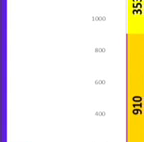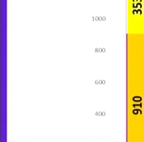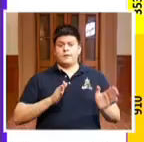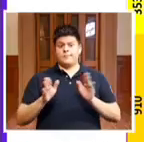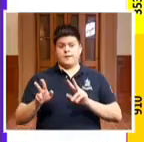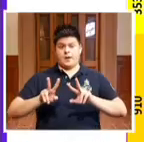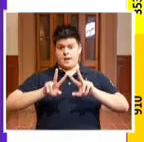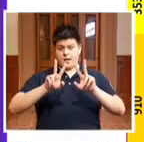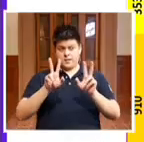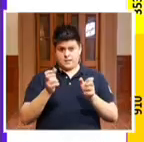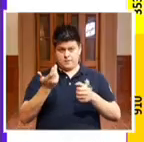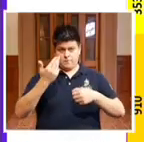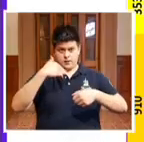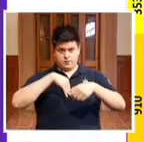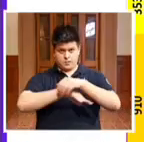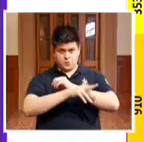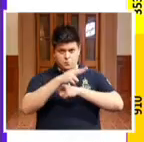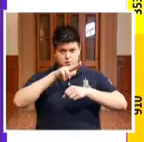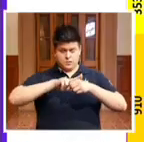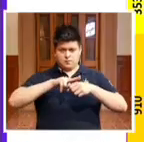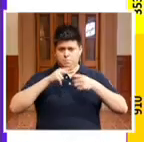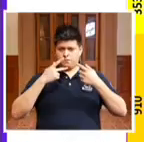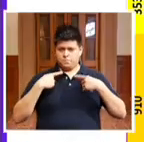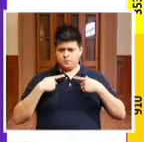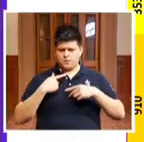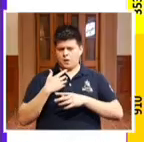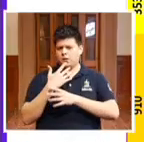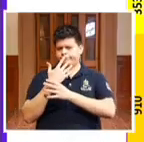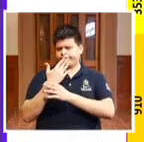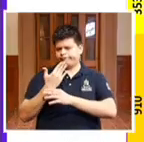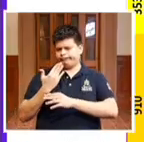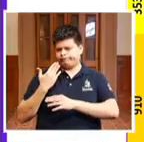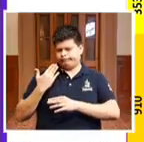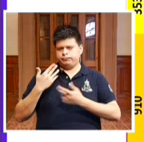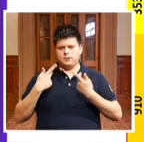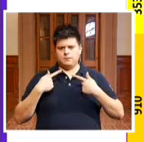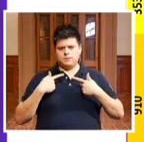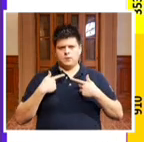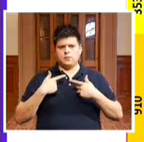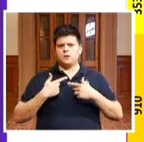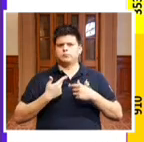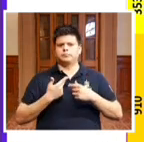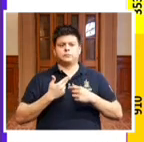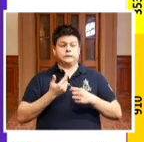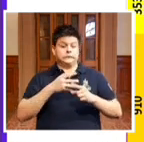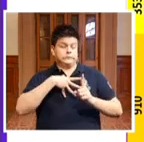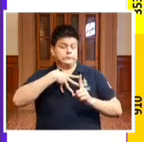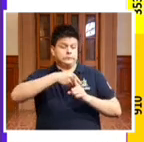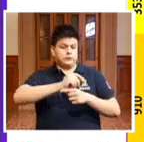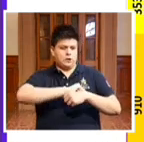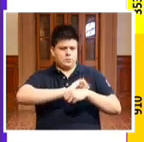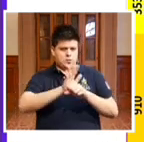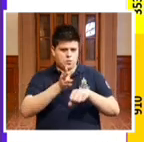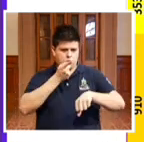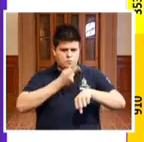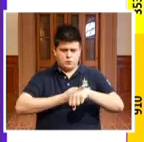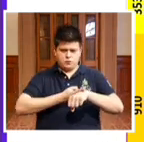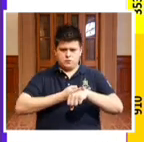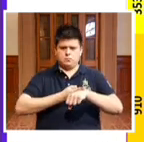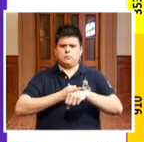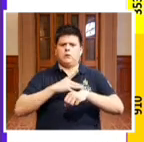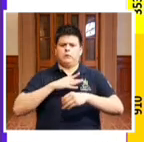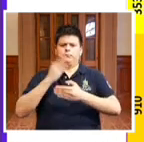Hablando de las hospitalizaciones, justamente decíamos que los pacientes están llegando tarde. Miren, el día de hoy